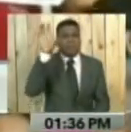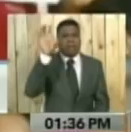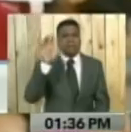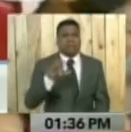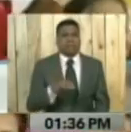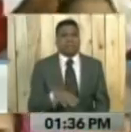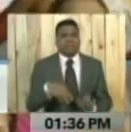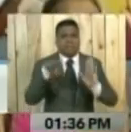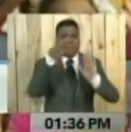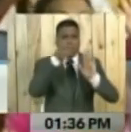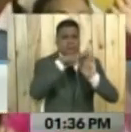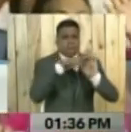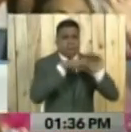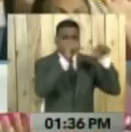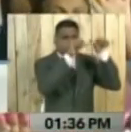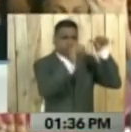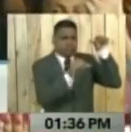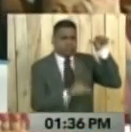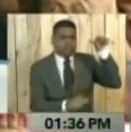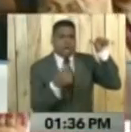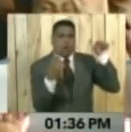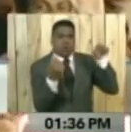la agenda económica bolivariana